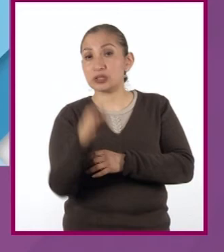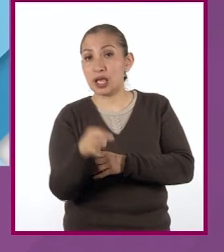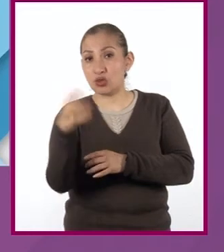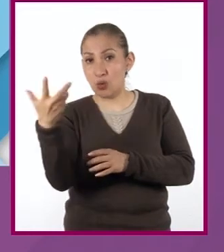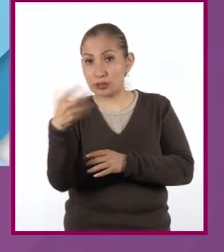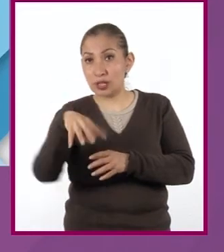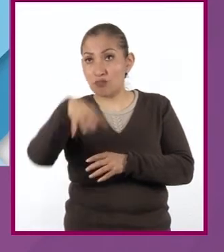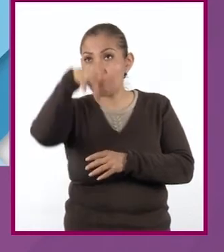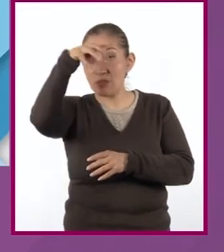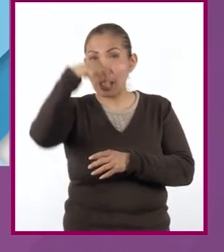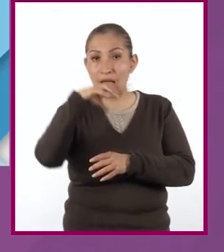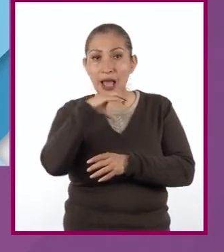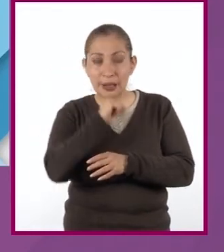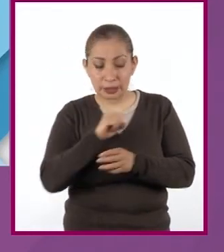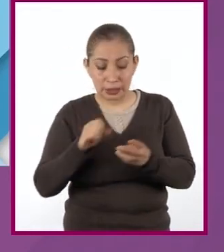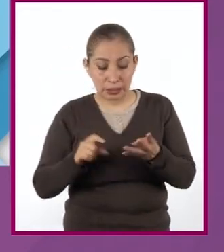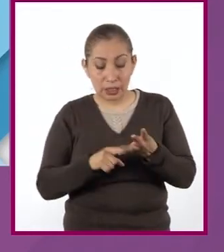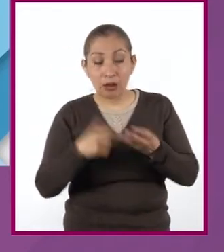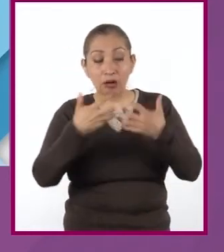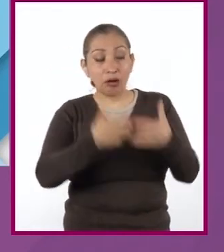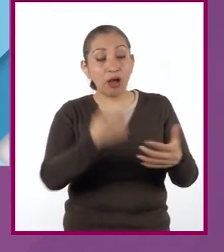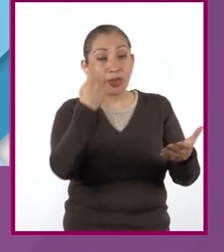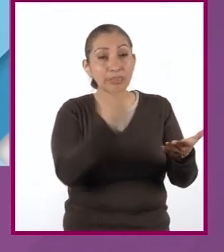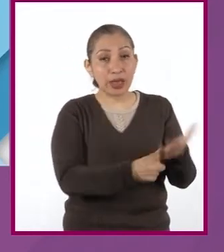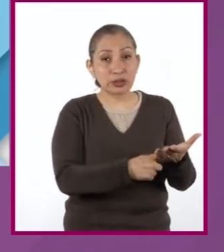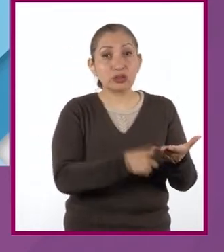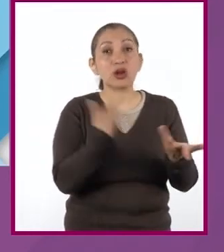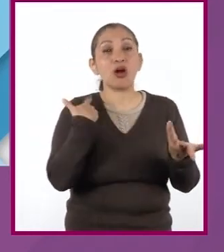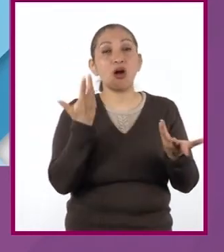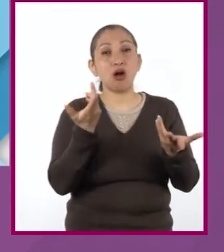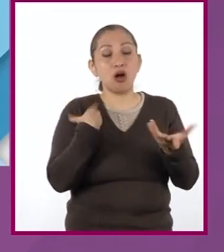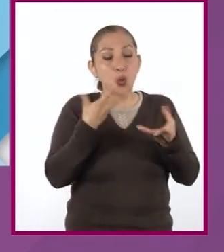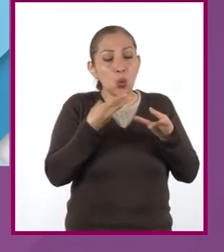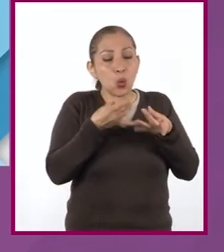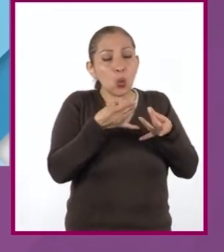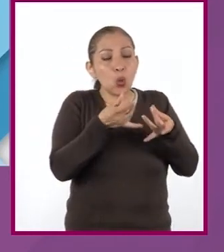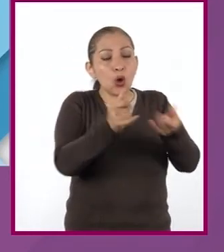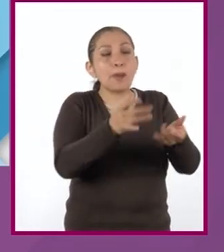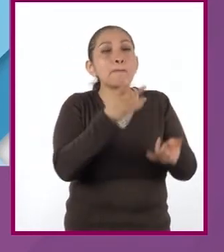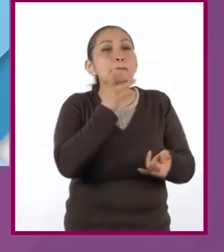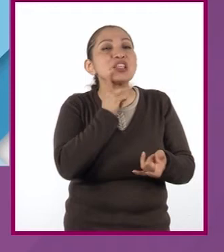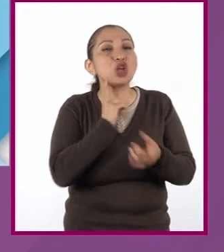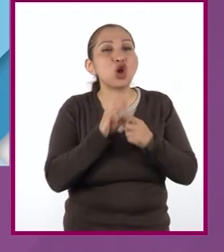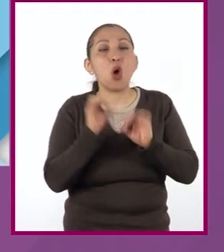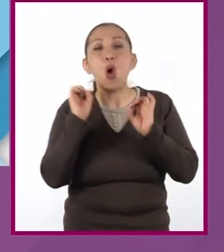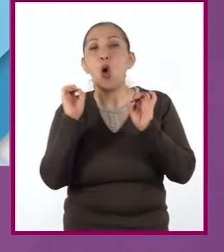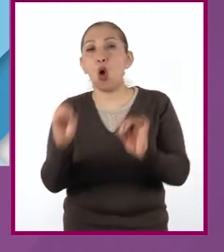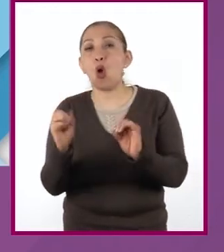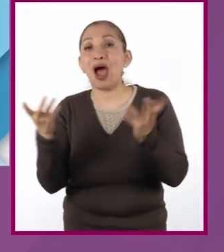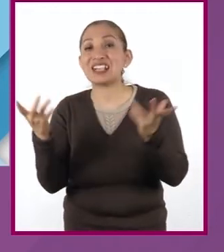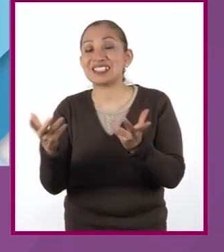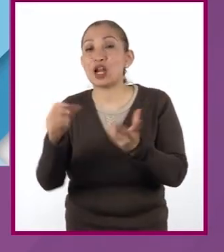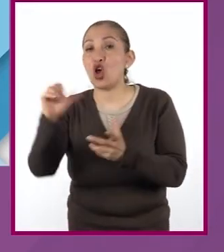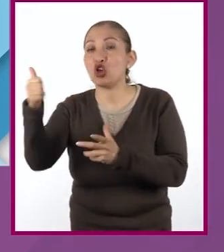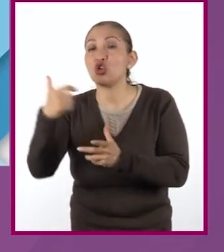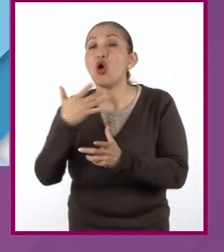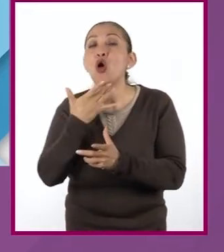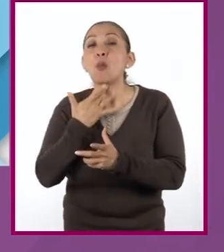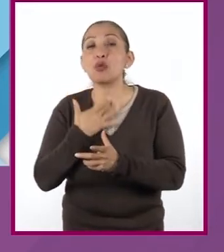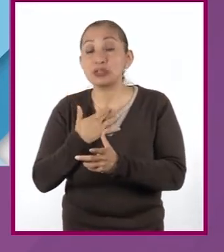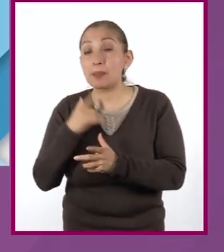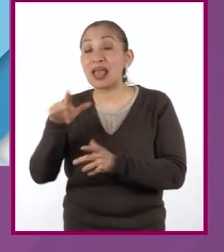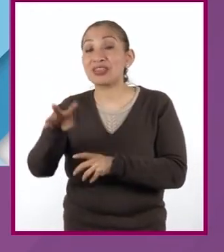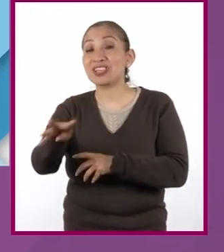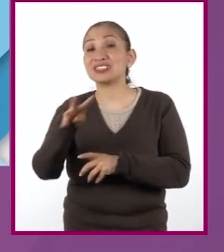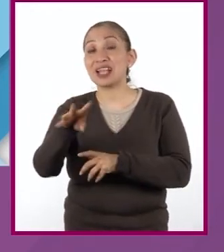21.8%. Los procesos industriales como la refinación del petróleo o la producción de combustibles genera el